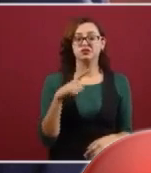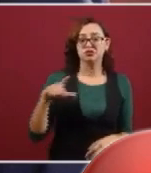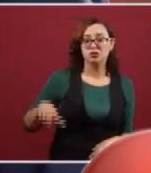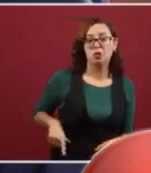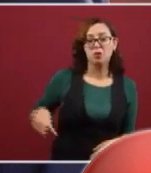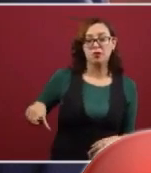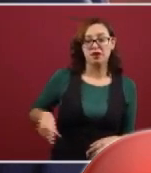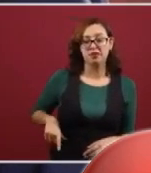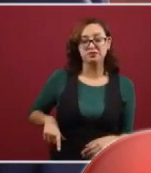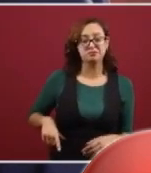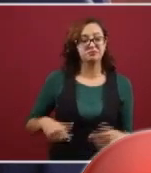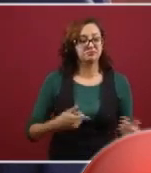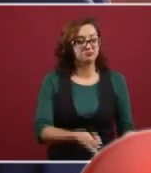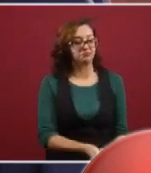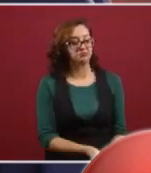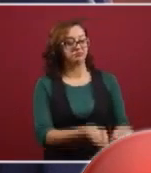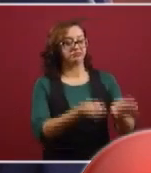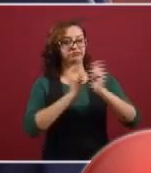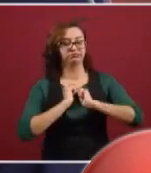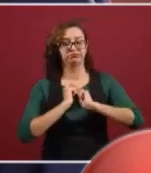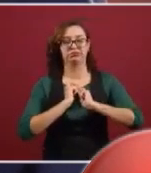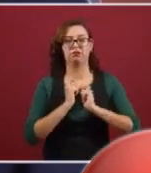una industria petrolera